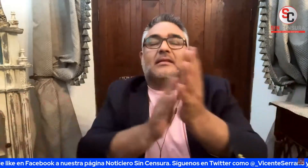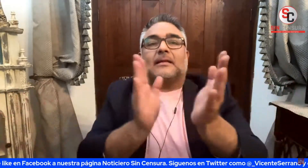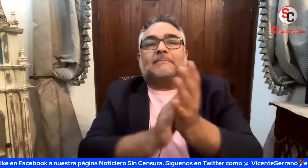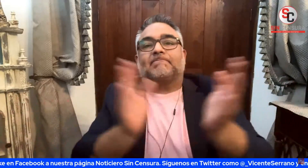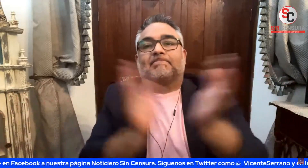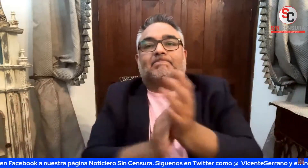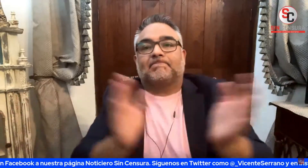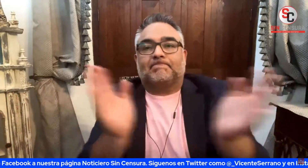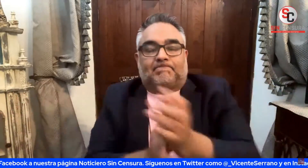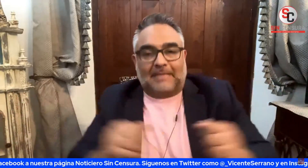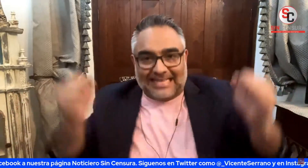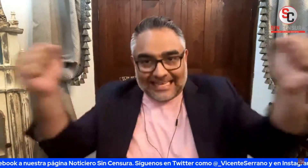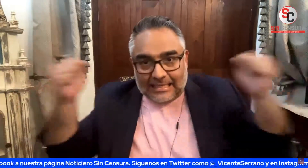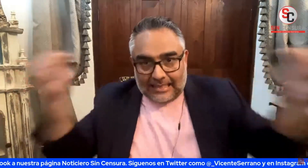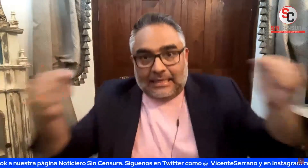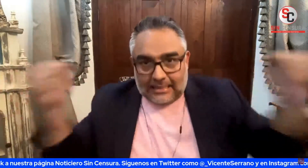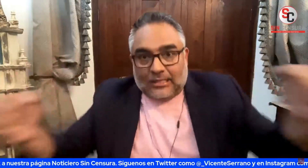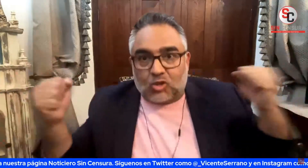señor presidente,